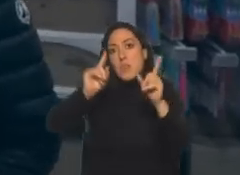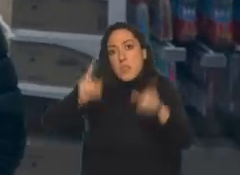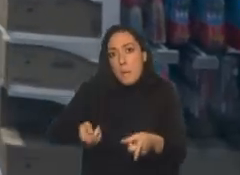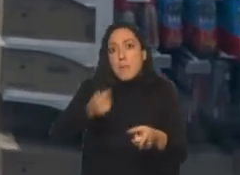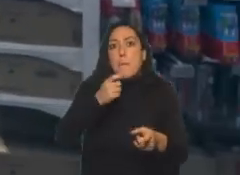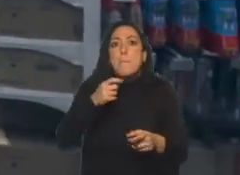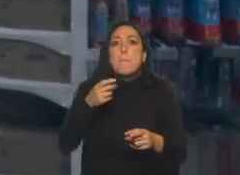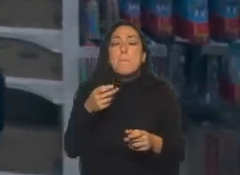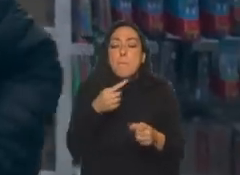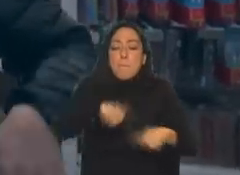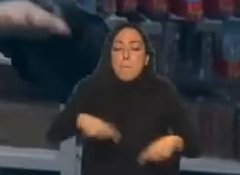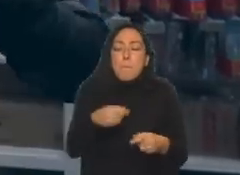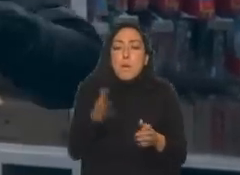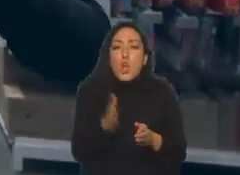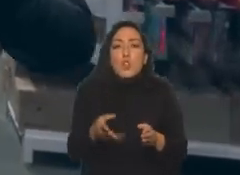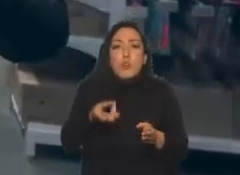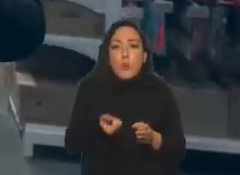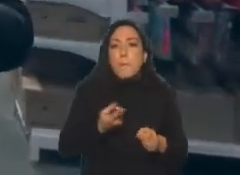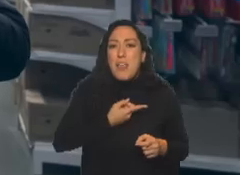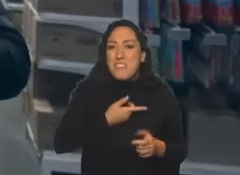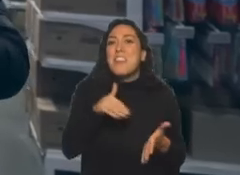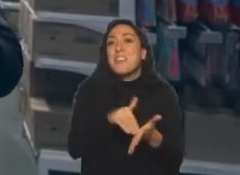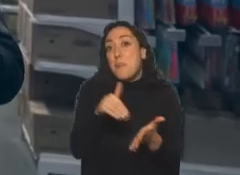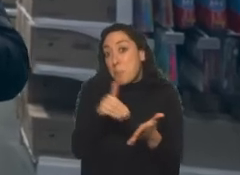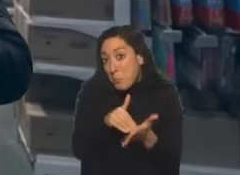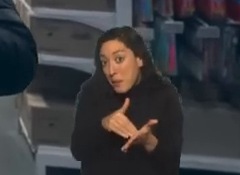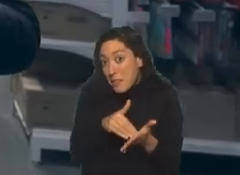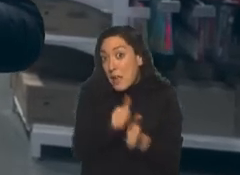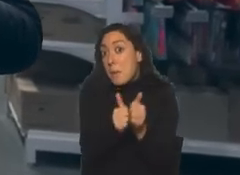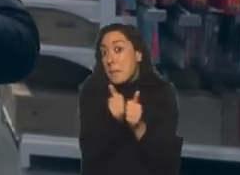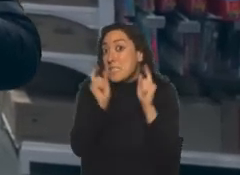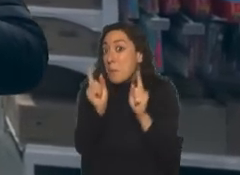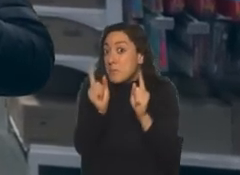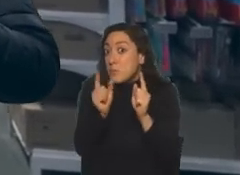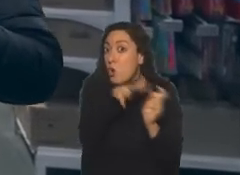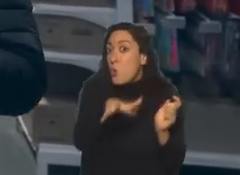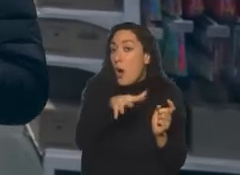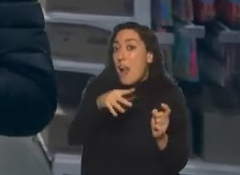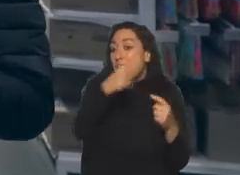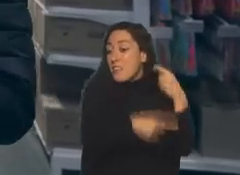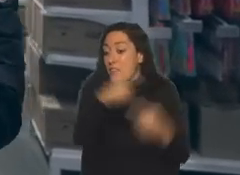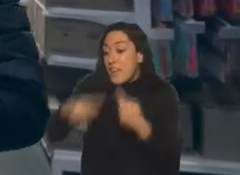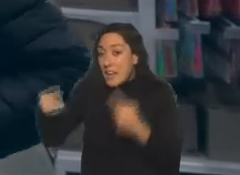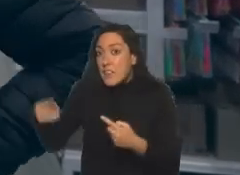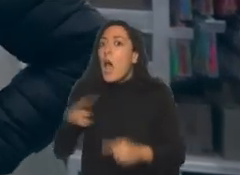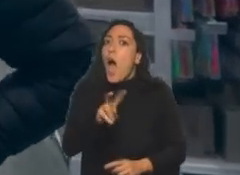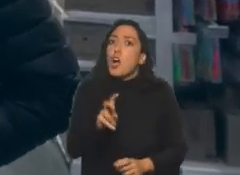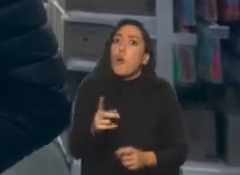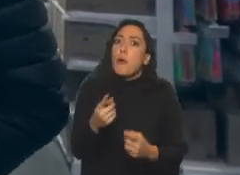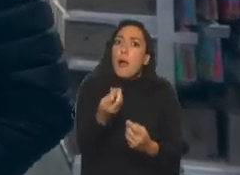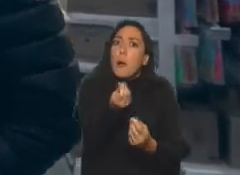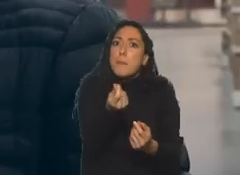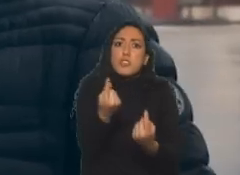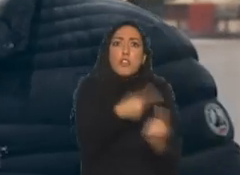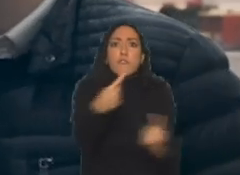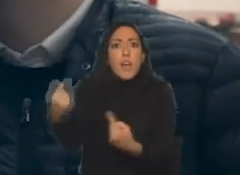el producto, vos vas a ver que en distintos lugares las mismas empresas, la misma compañía, también cobran diferente los